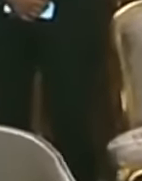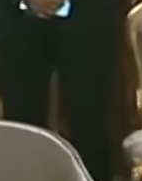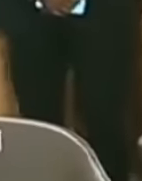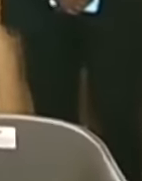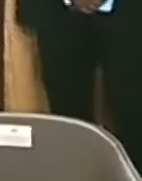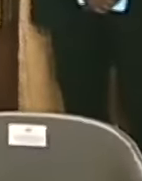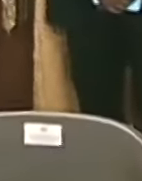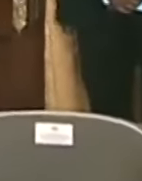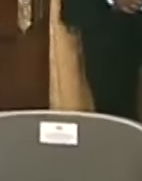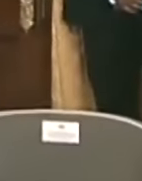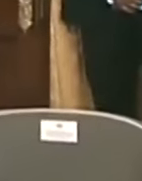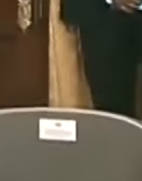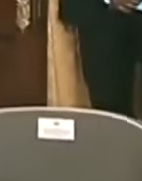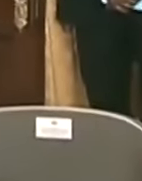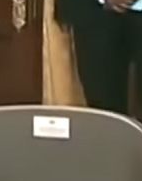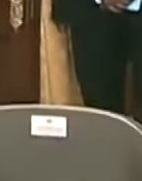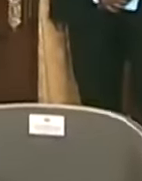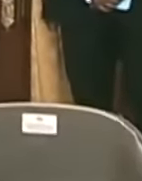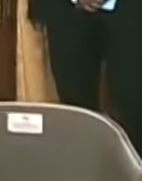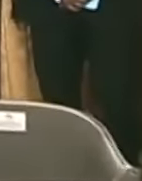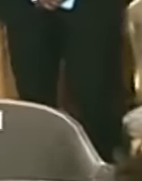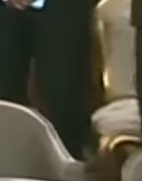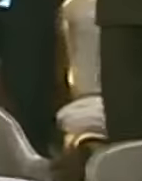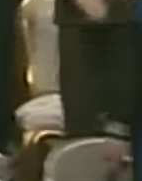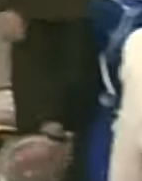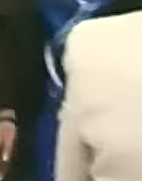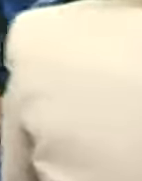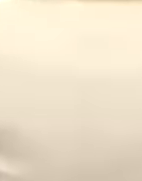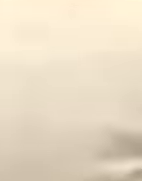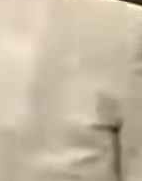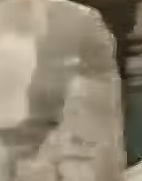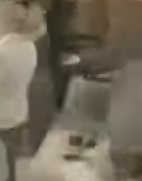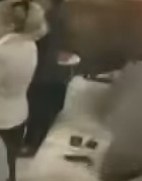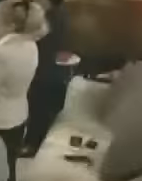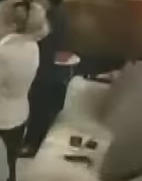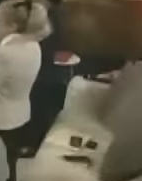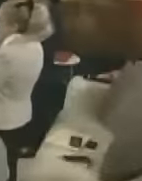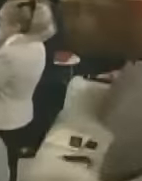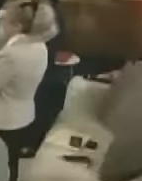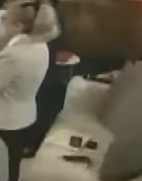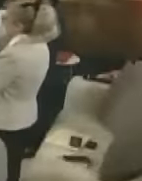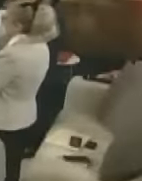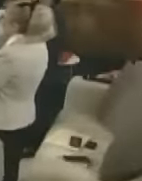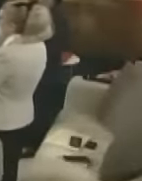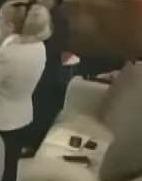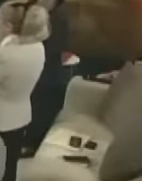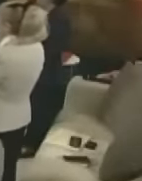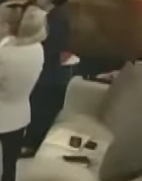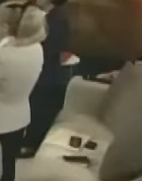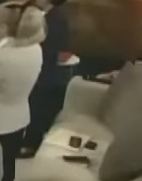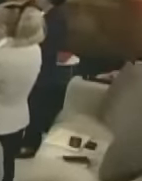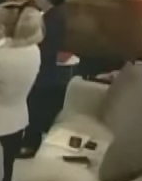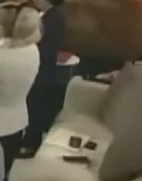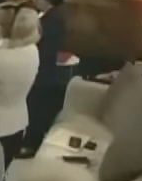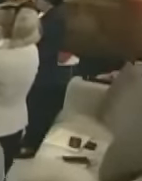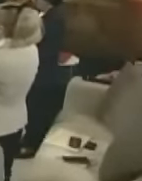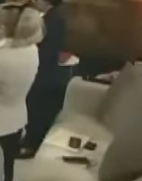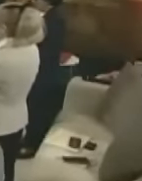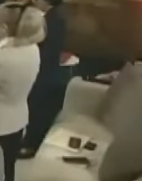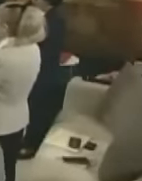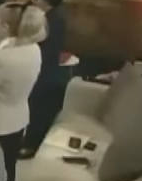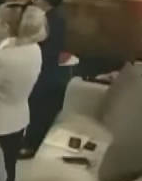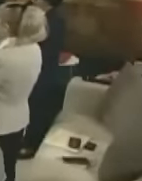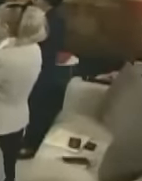momento la diputada Génesis Garbet al Salón Simón Bolívar del Palacio de Miraflores, donde saluda al presidente Nicolás Maduro